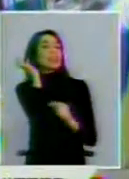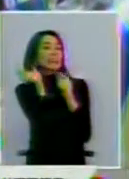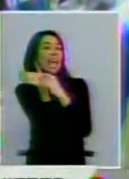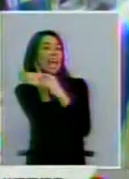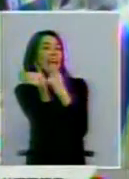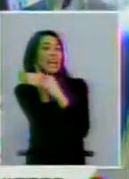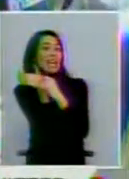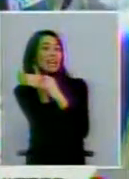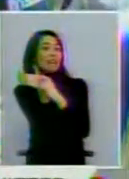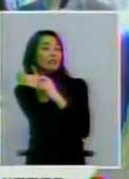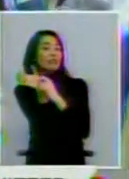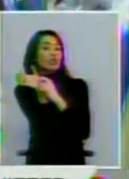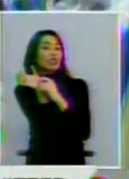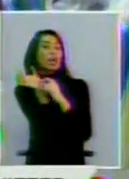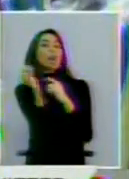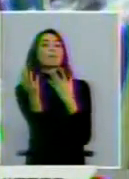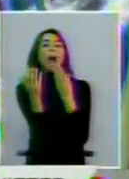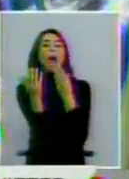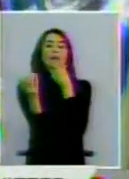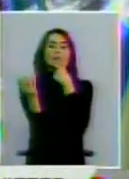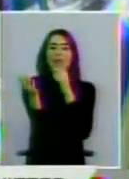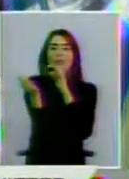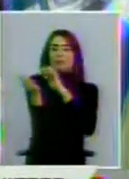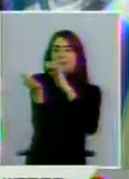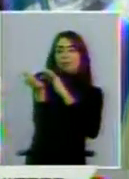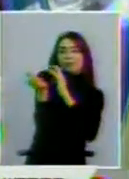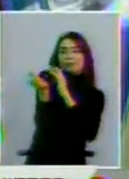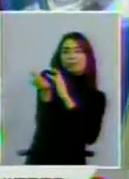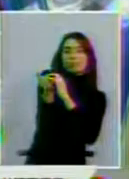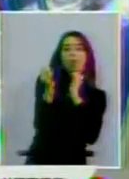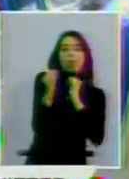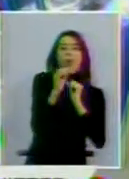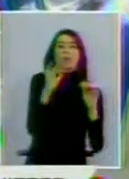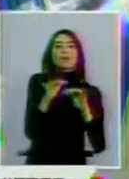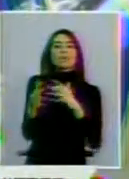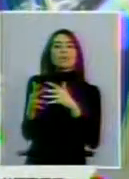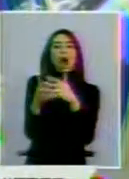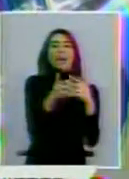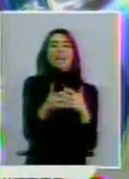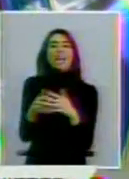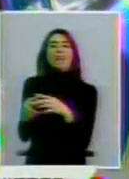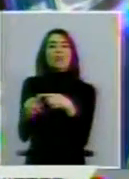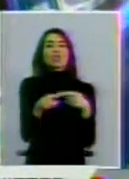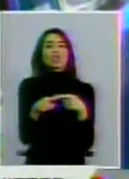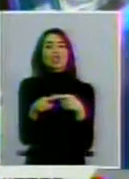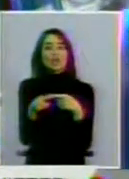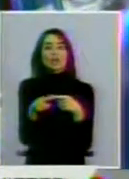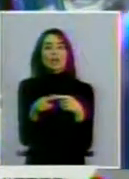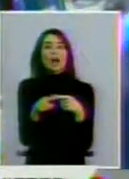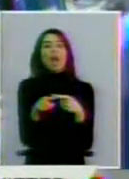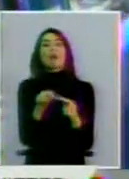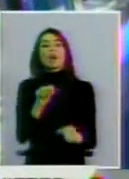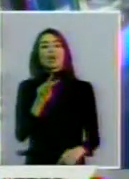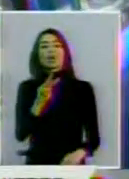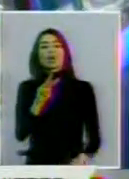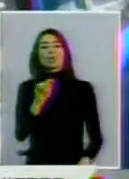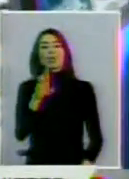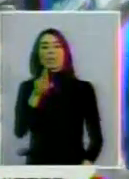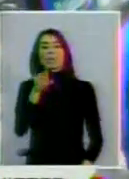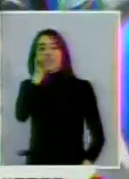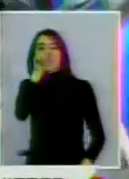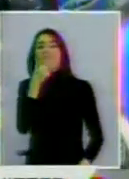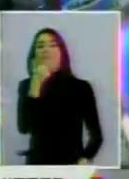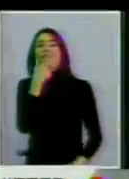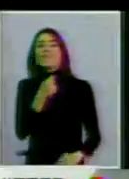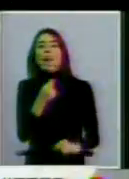son una plataforma mucho más amigable para usar redes sociales. Twitter es mucho más amigable que